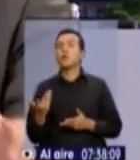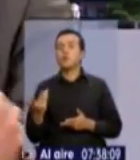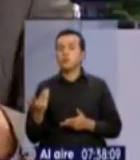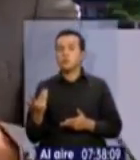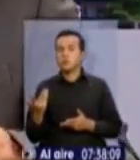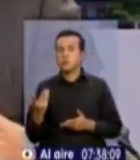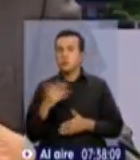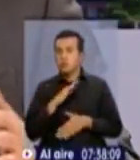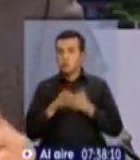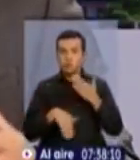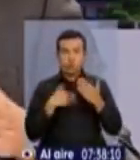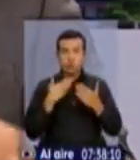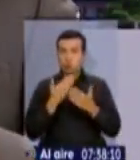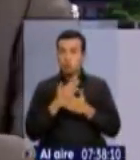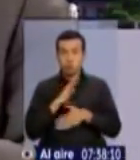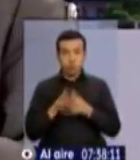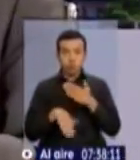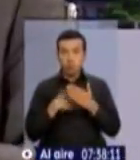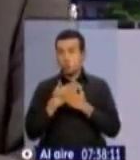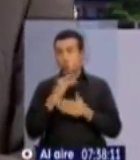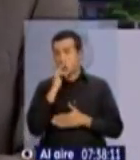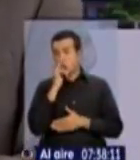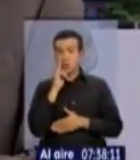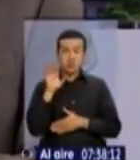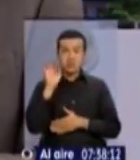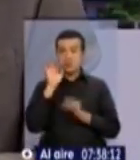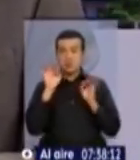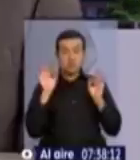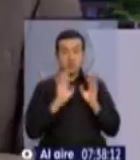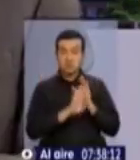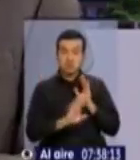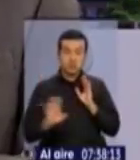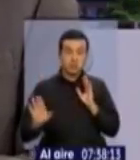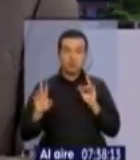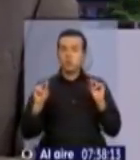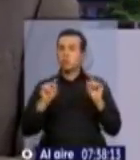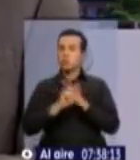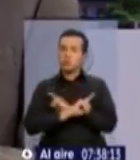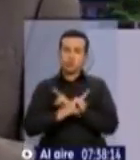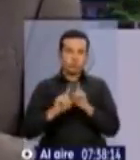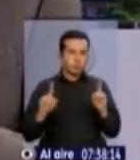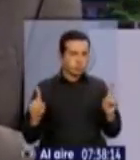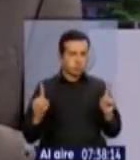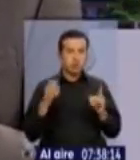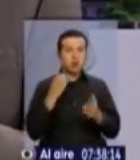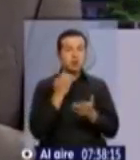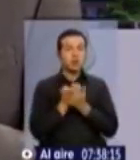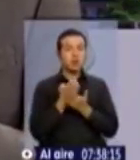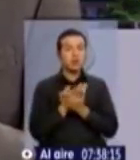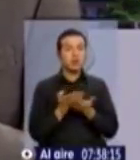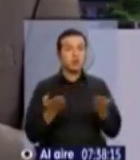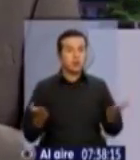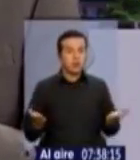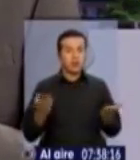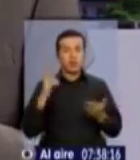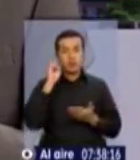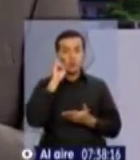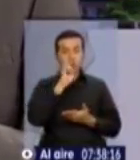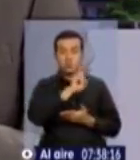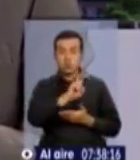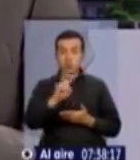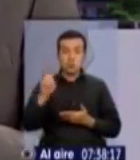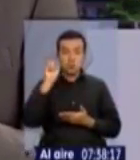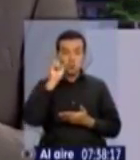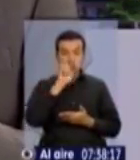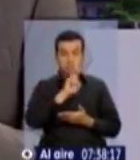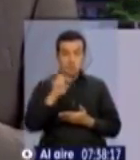van a tener igual de privilegios digamos en este tipo de economía una economía como la de la del turismo por ejemplo es una economía que